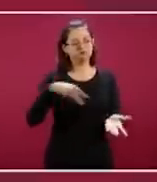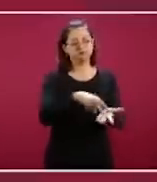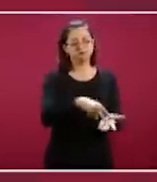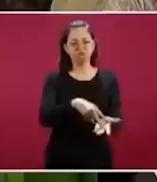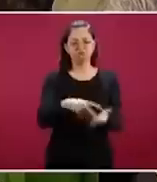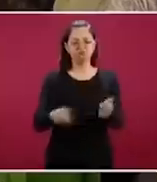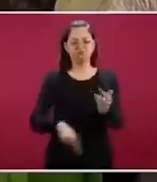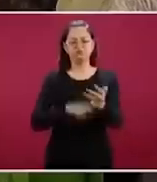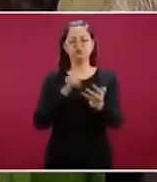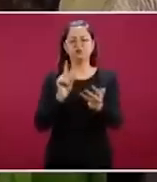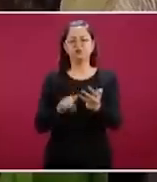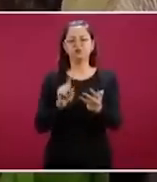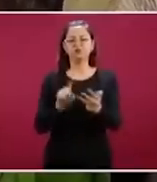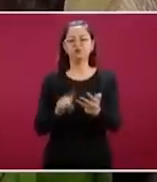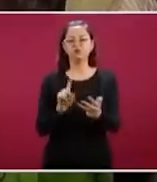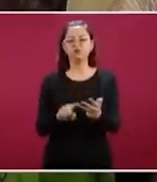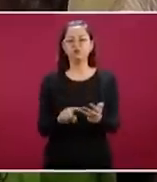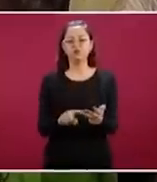Tercero,